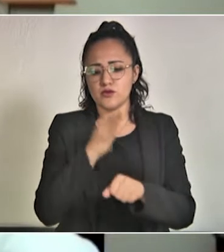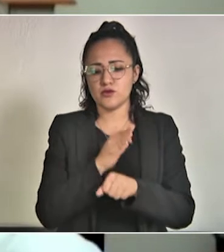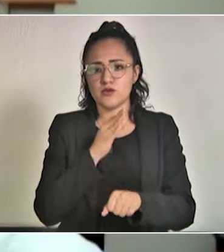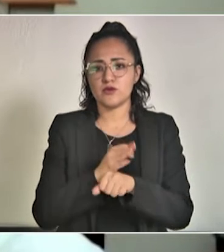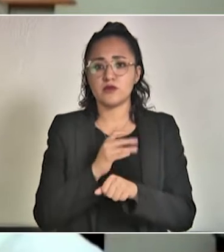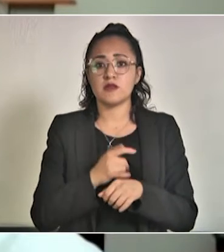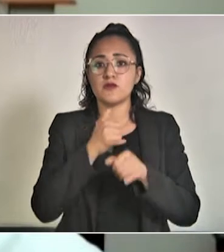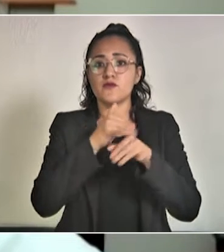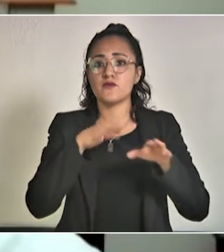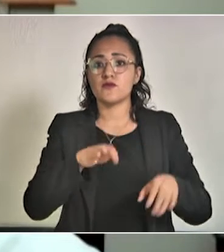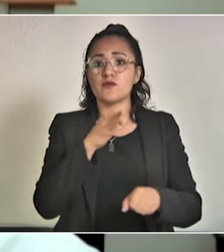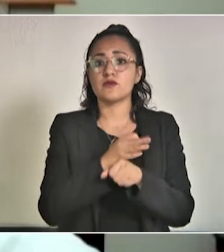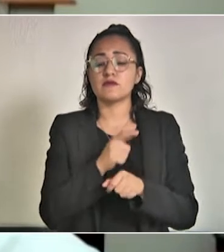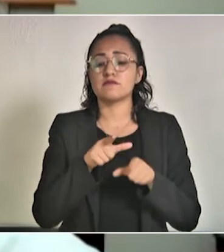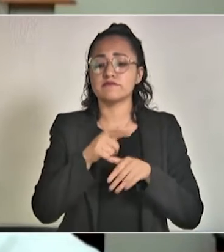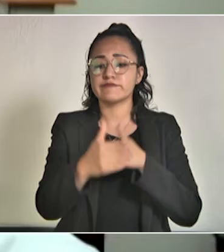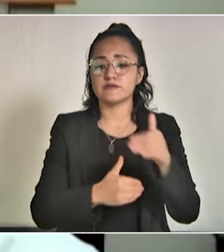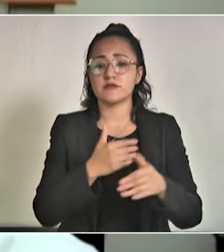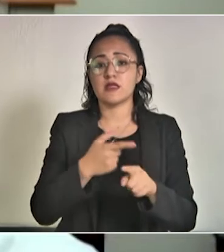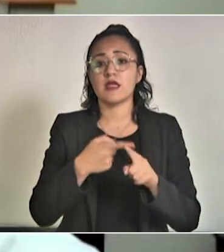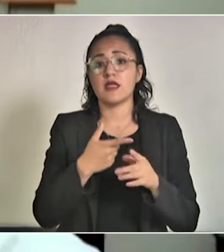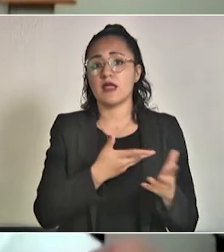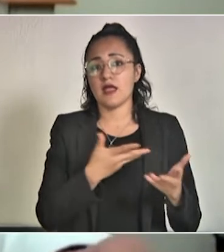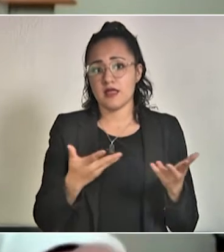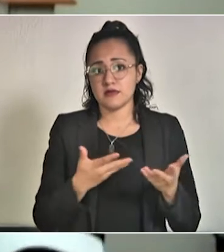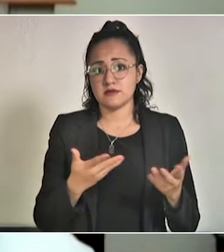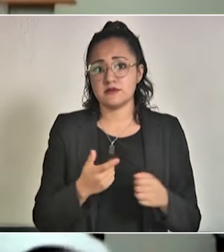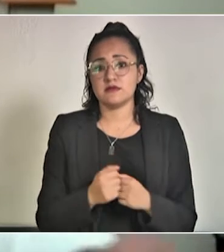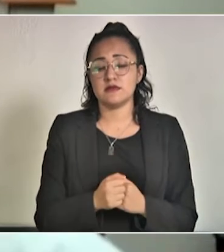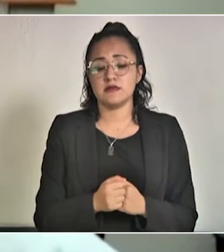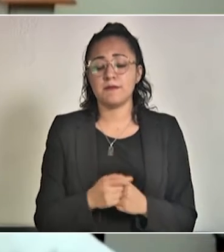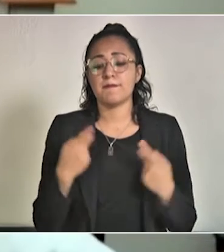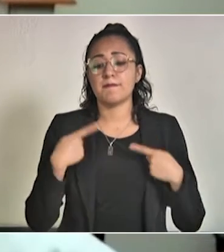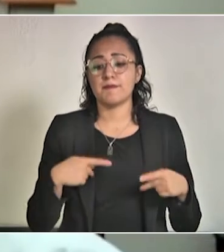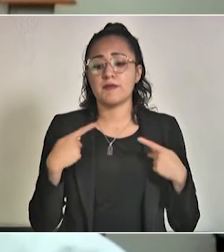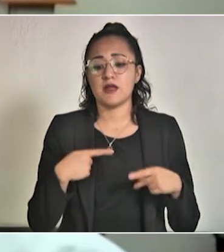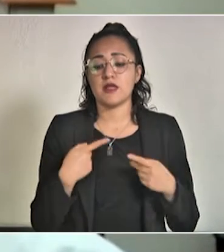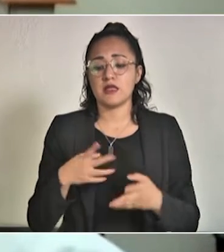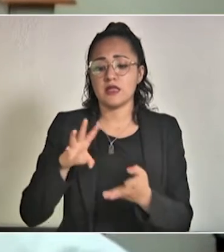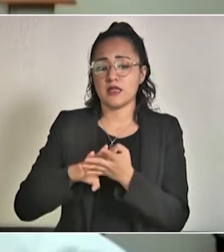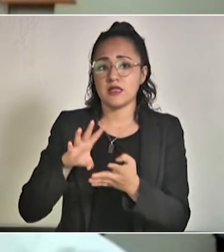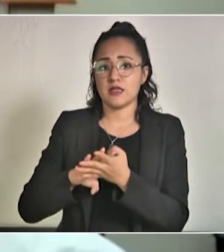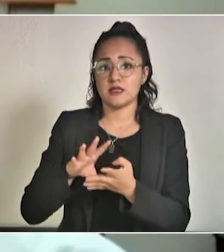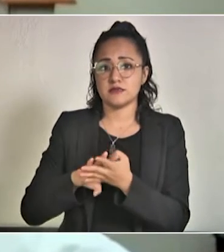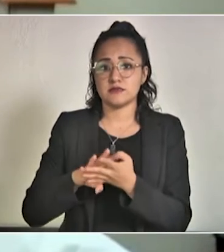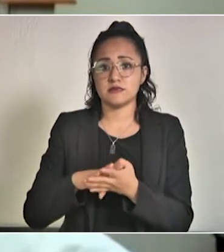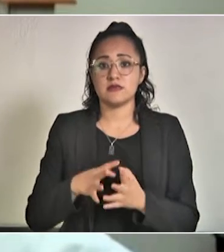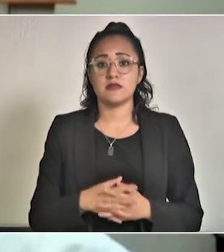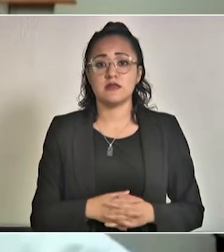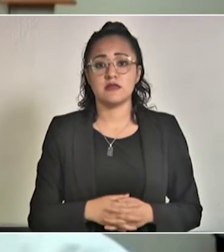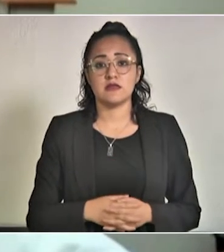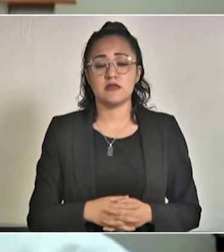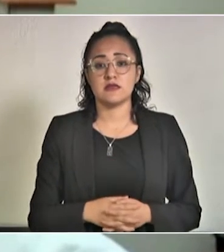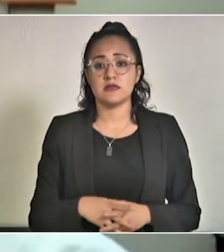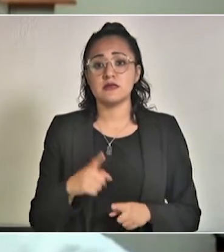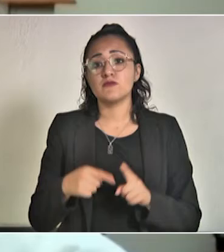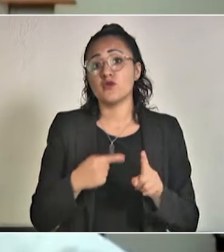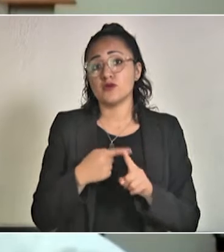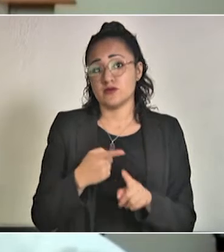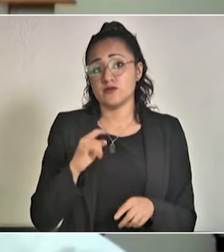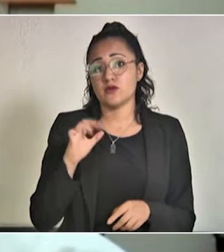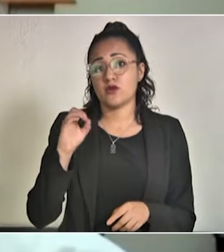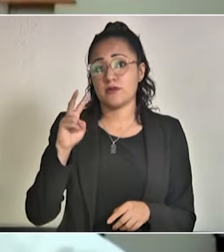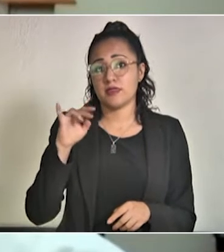informar en el seguimiento que llevamos de las personas privadas de su libertad positivos de kobe